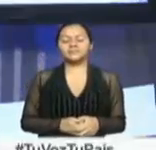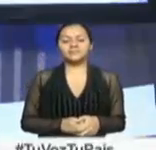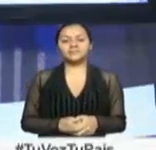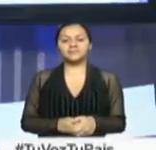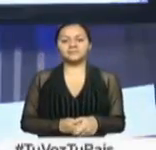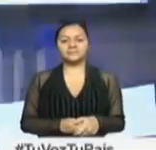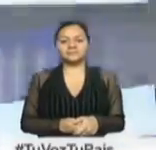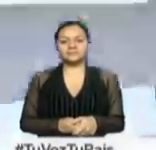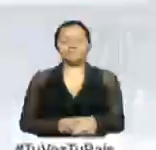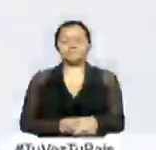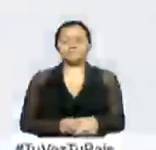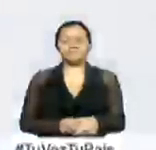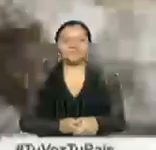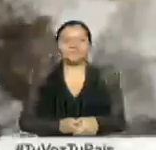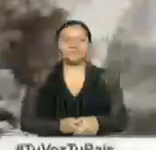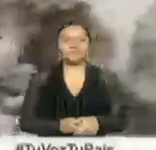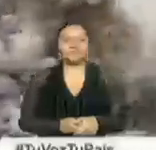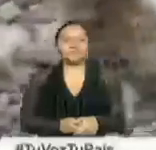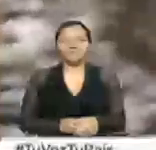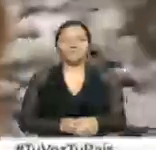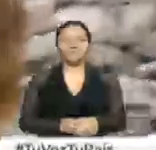Veamos.